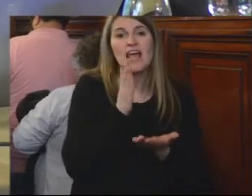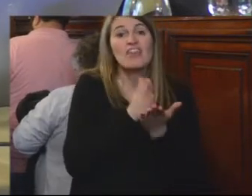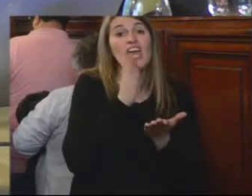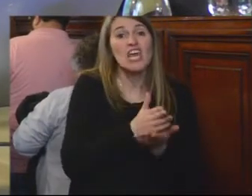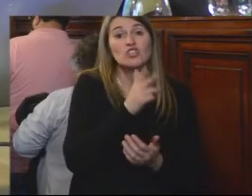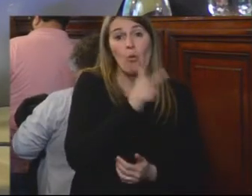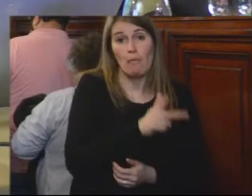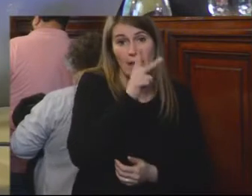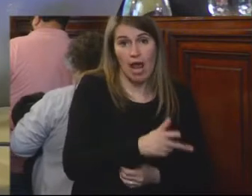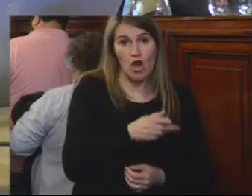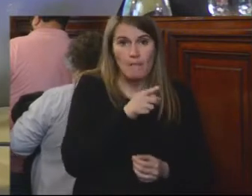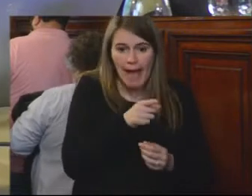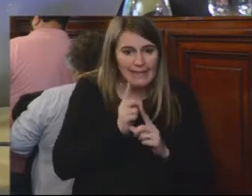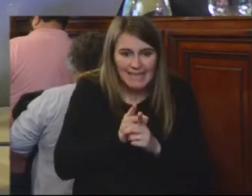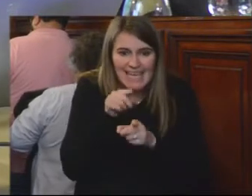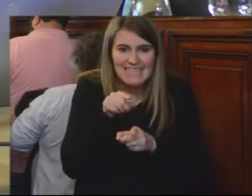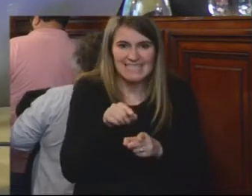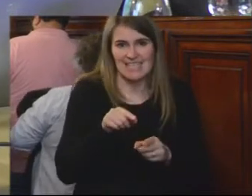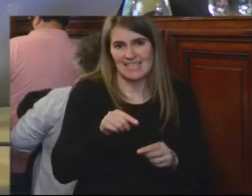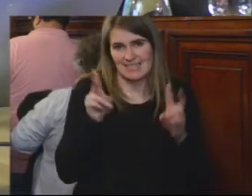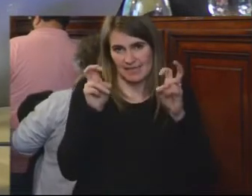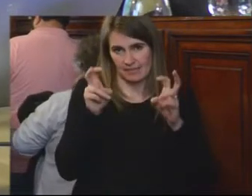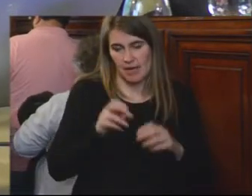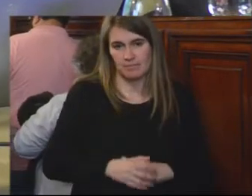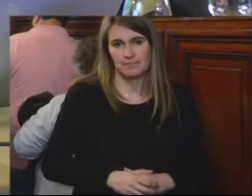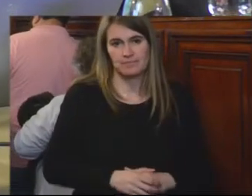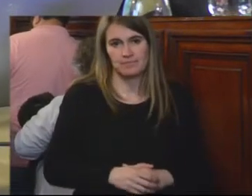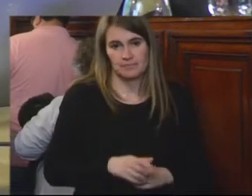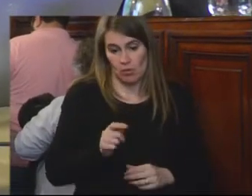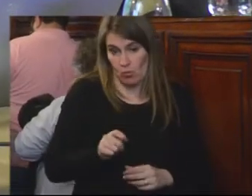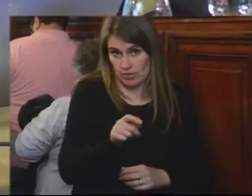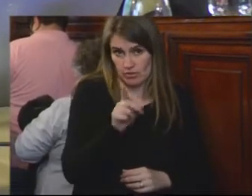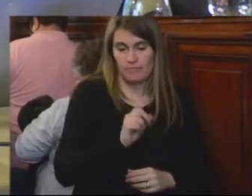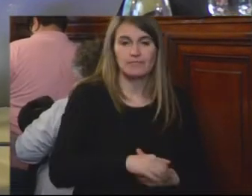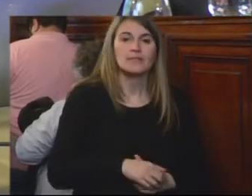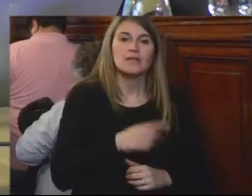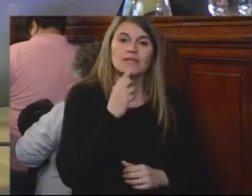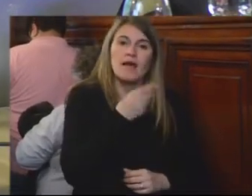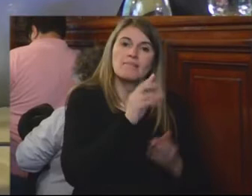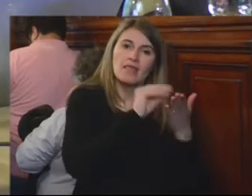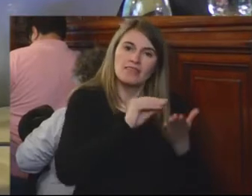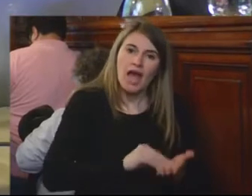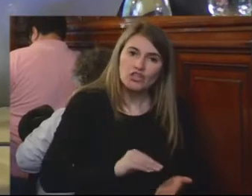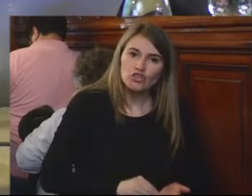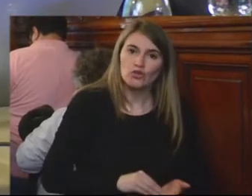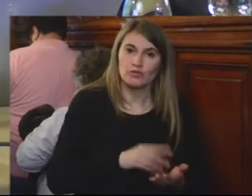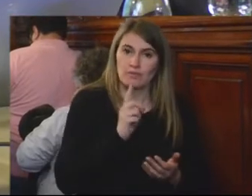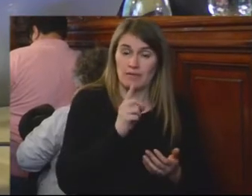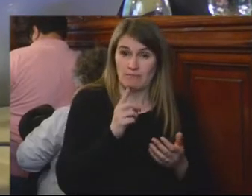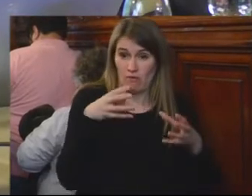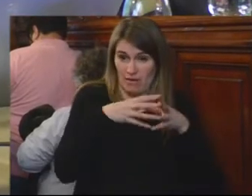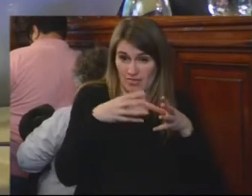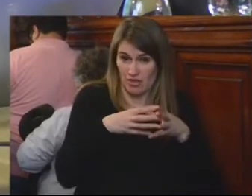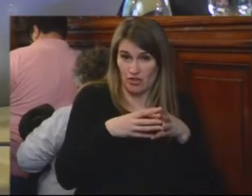específicamente de estos procesos solo también por una cuestión numérica también datos de la procuraduría de su humanidad en